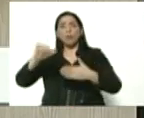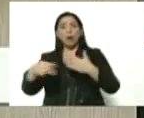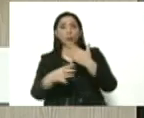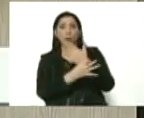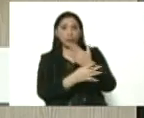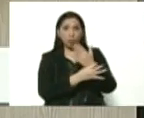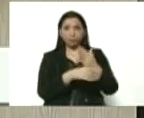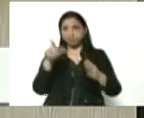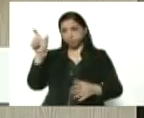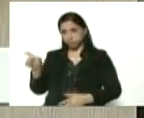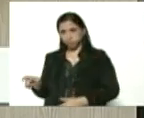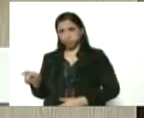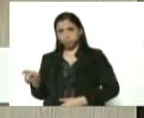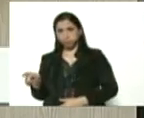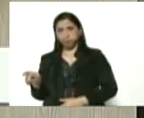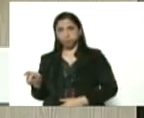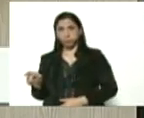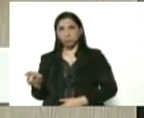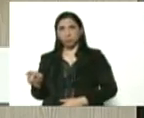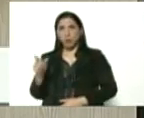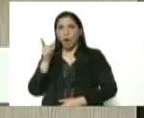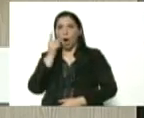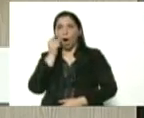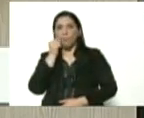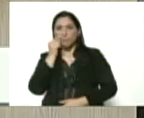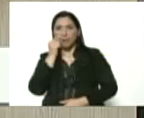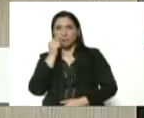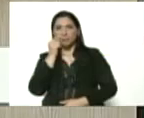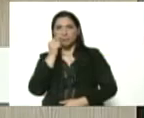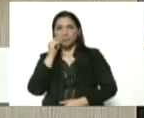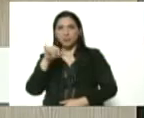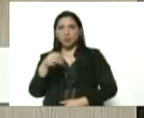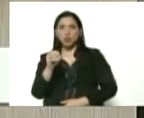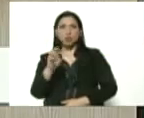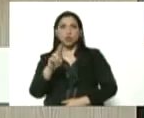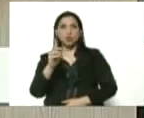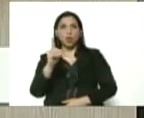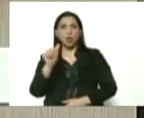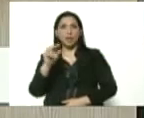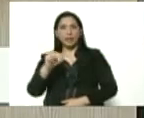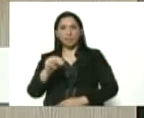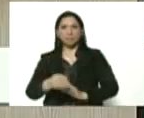y entre el señor Jordan Gudró.